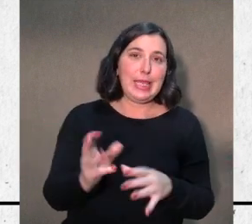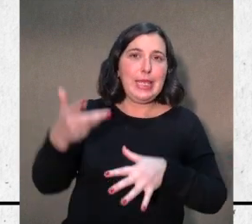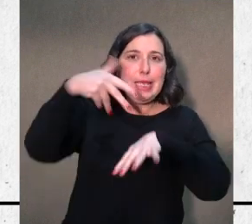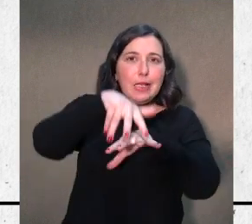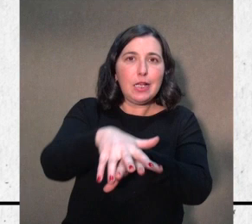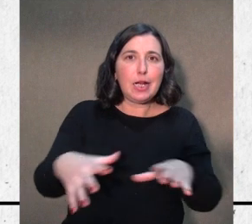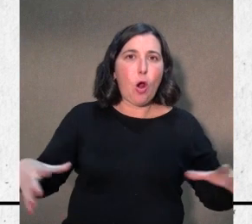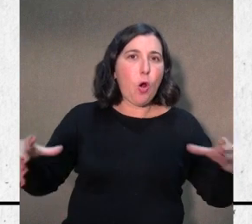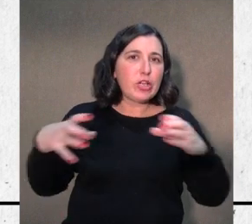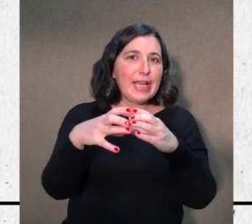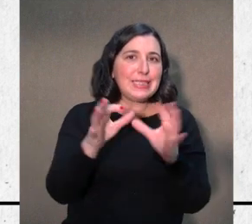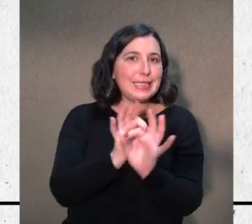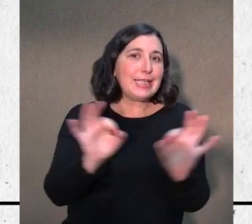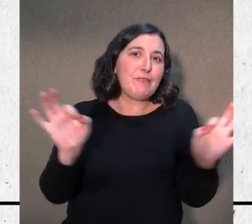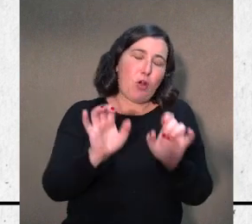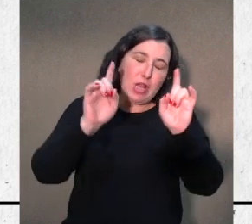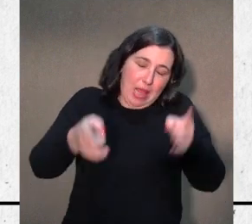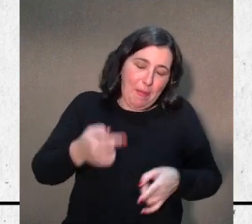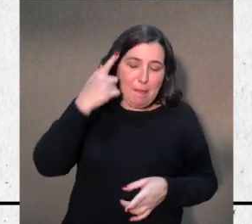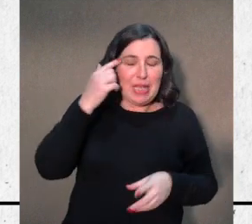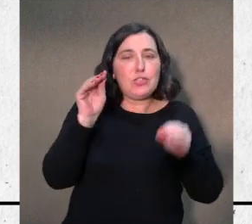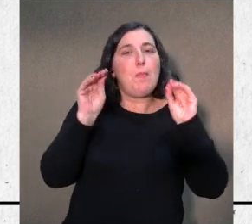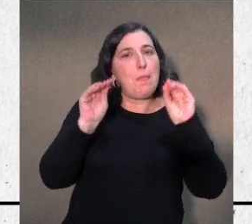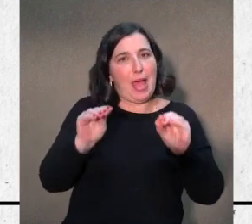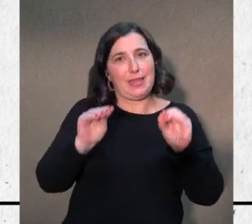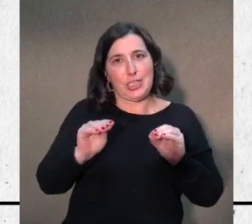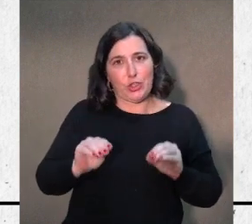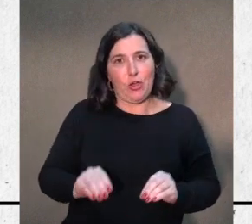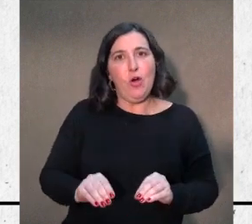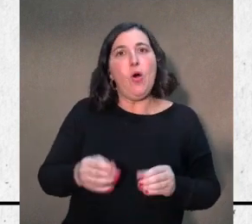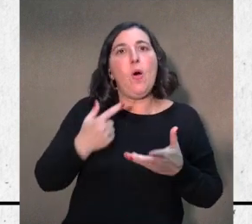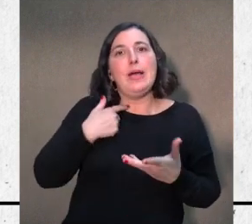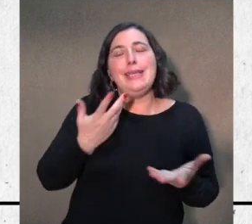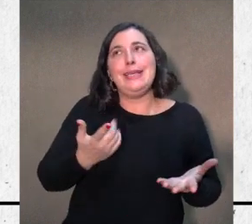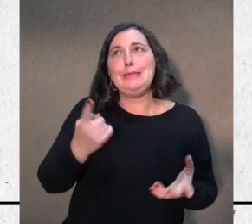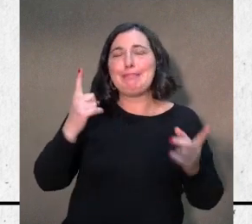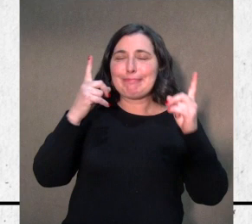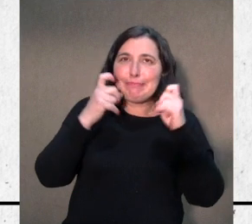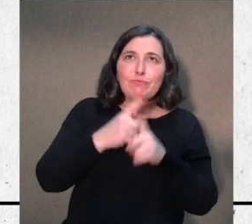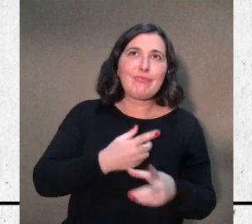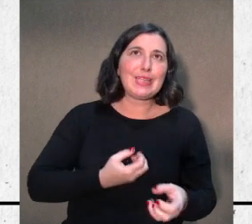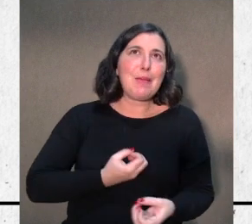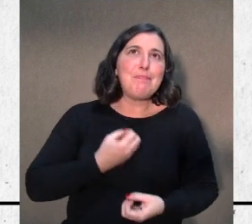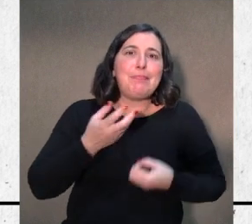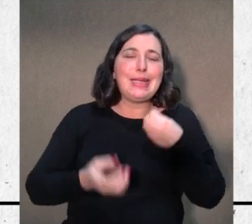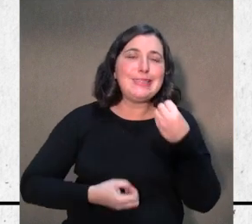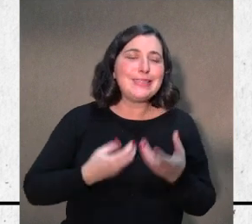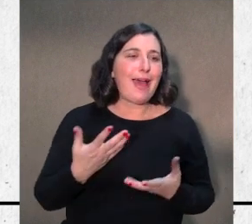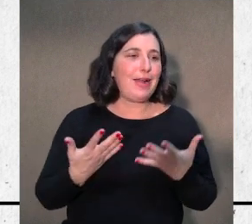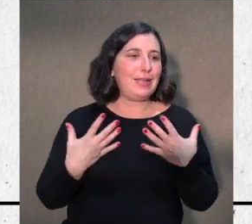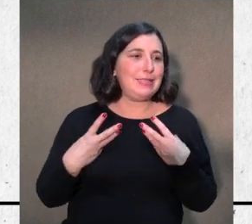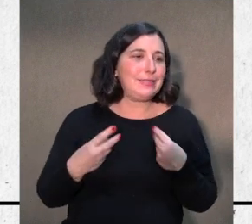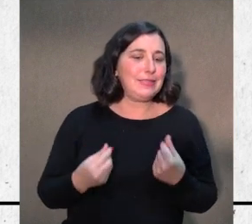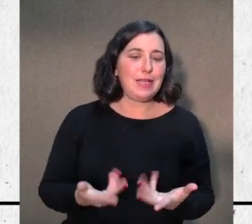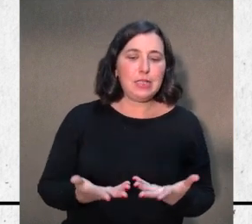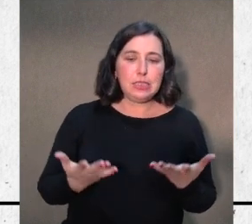es difícil de repente expresarlo, ¿no? ¿Qué es lo que se siente? ¿Qué es lo que uno le pasa cuando estás tocando en una orquesta, ¿no? Pero